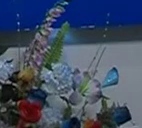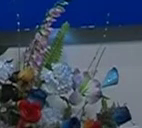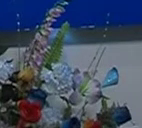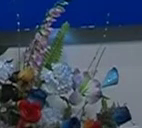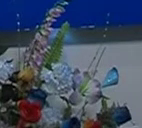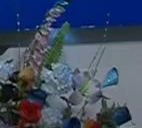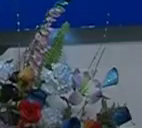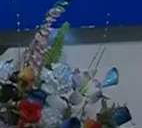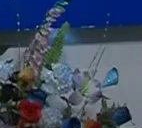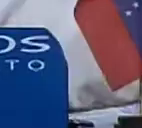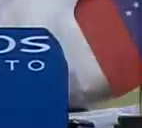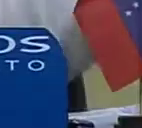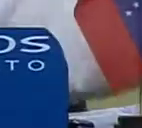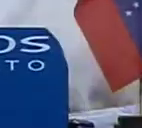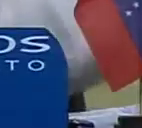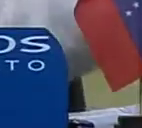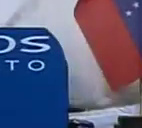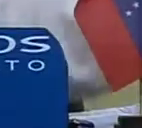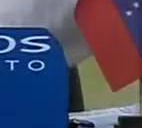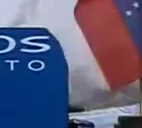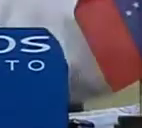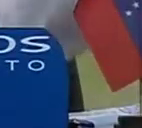rienda?